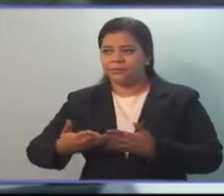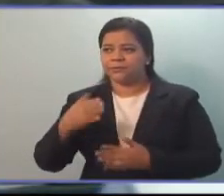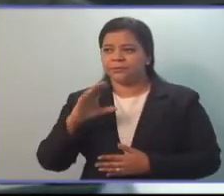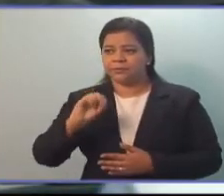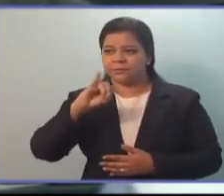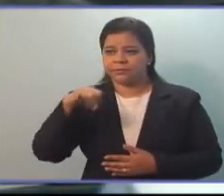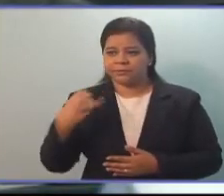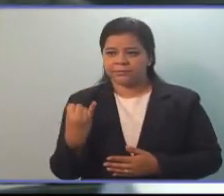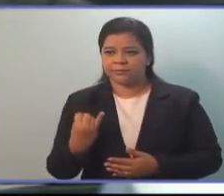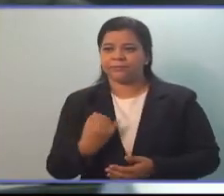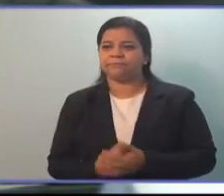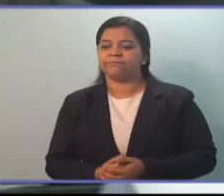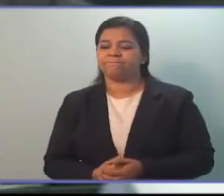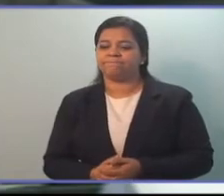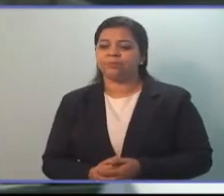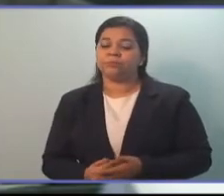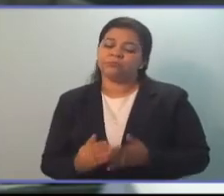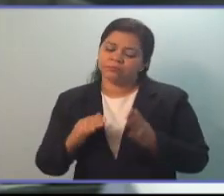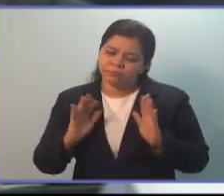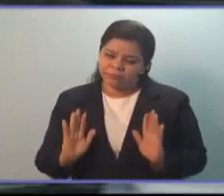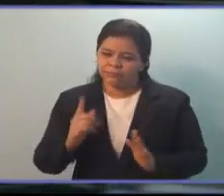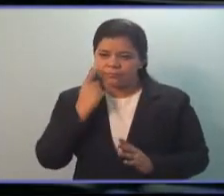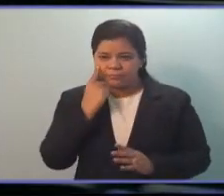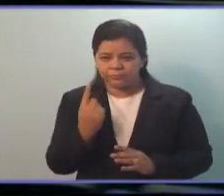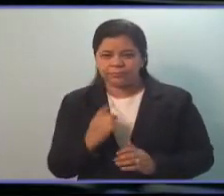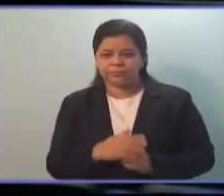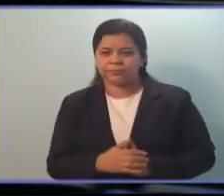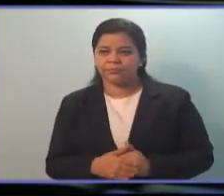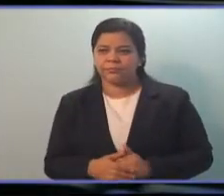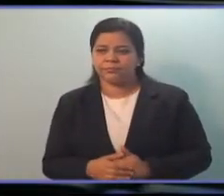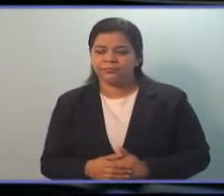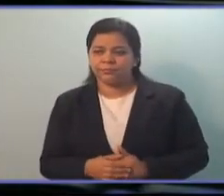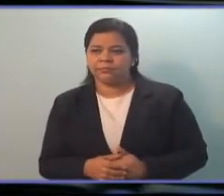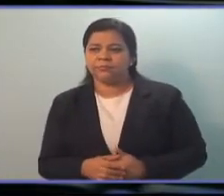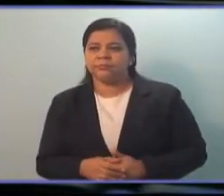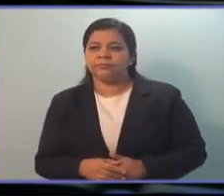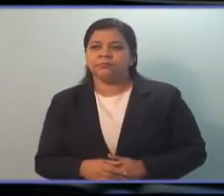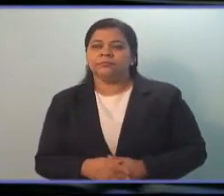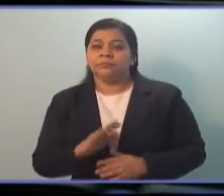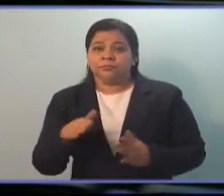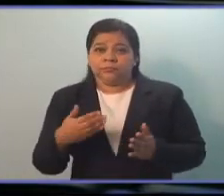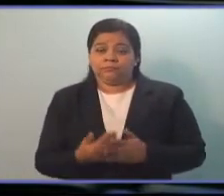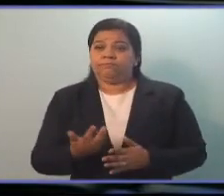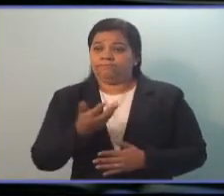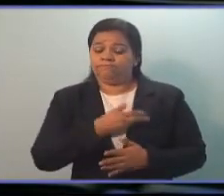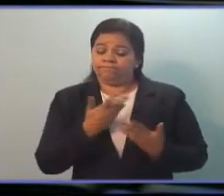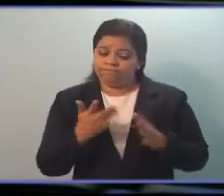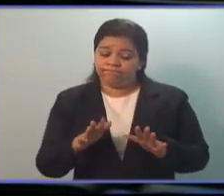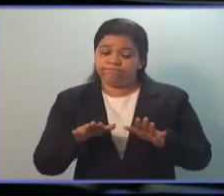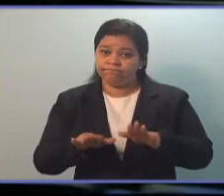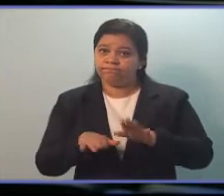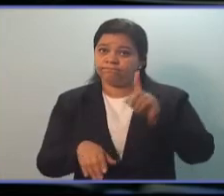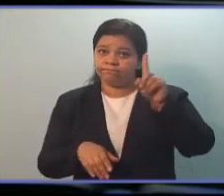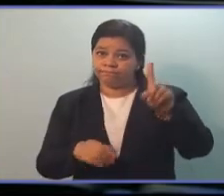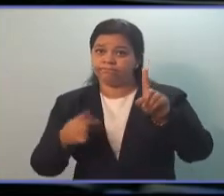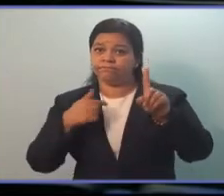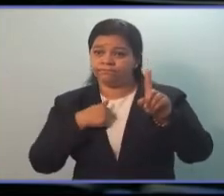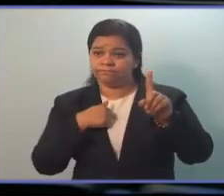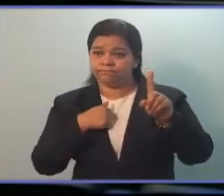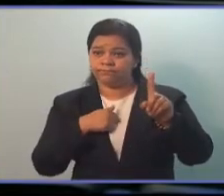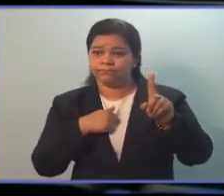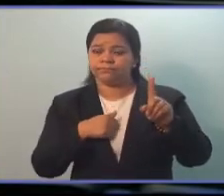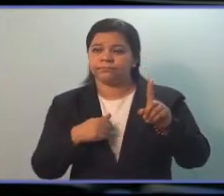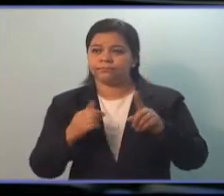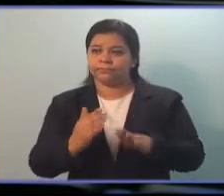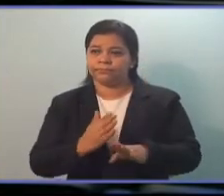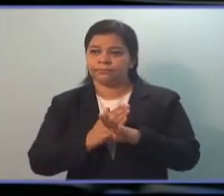de Justicia. Bueno, mire, yo he tenido la bendición de haber sido procurador para la defensa de los